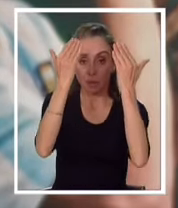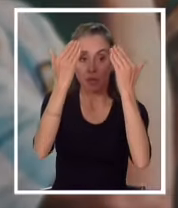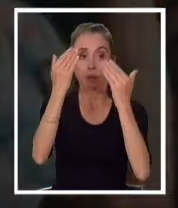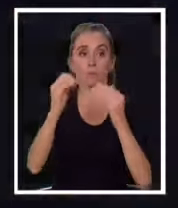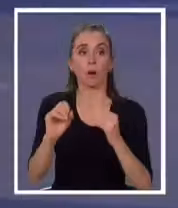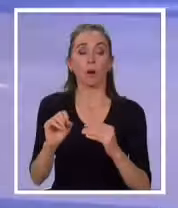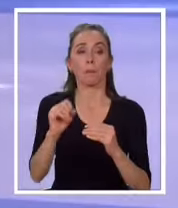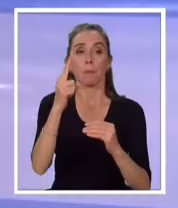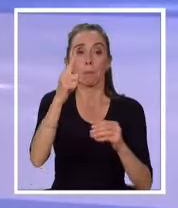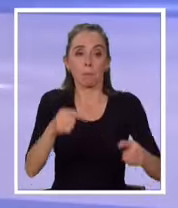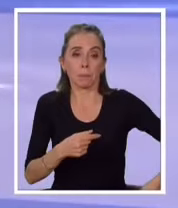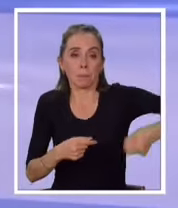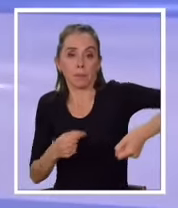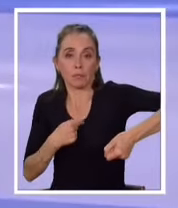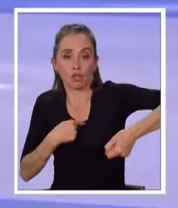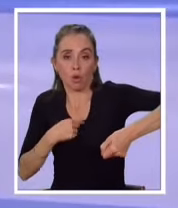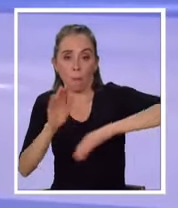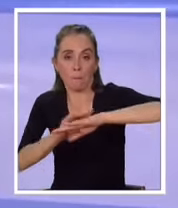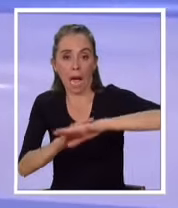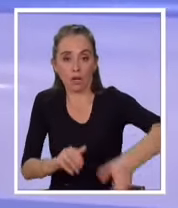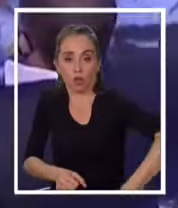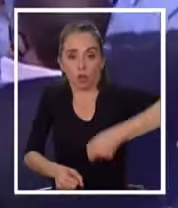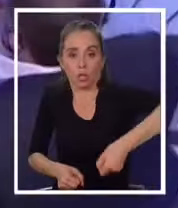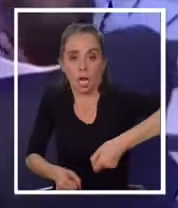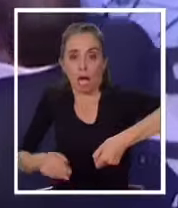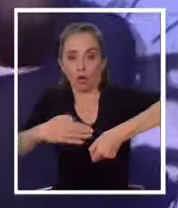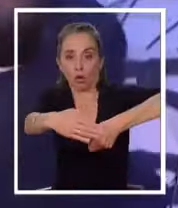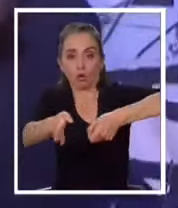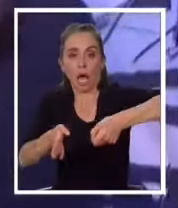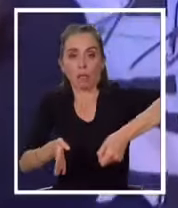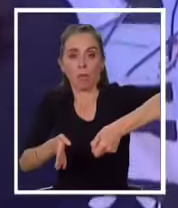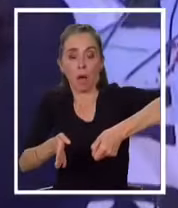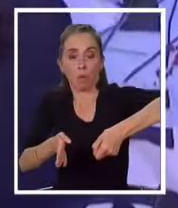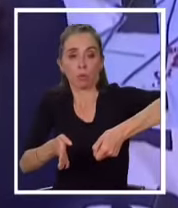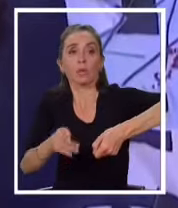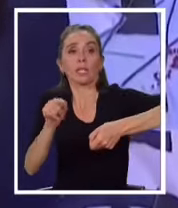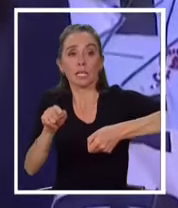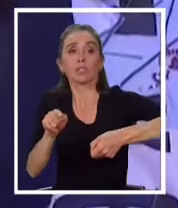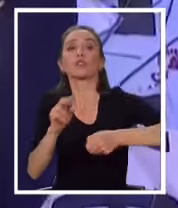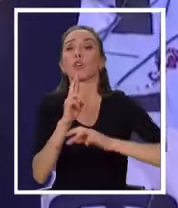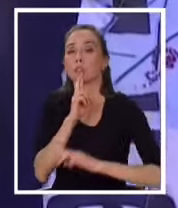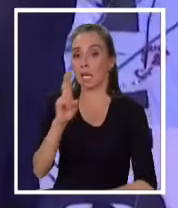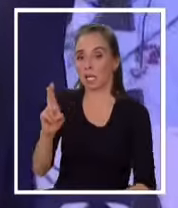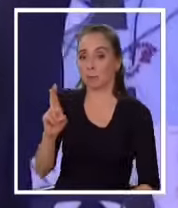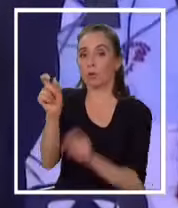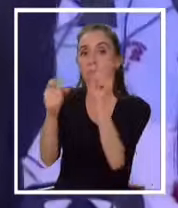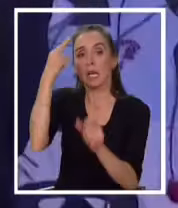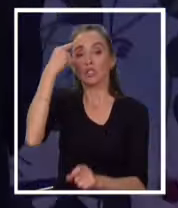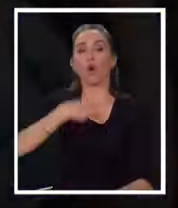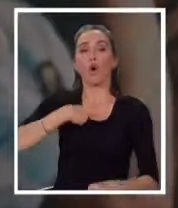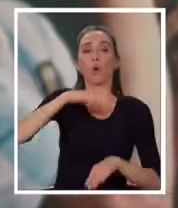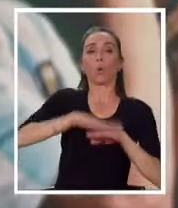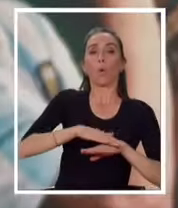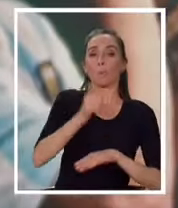primer manija de su cajón. Yo creo que eso encierra un poco una respuesta a aquello que...